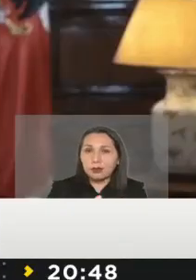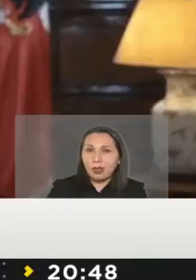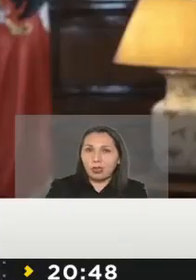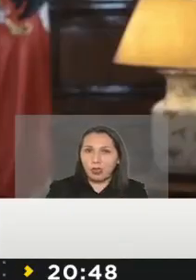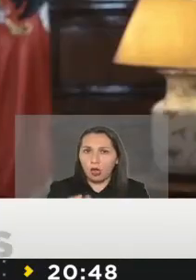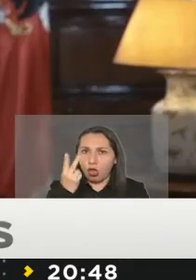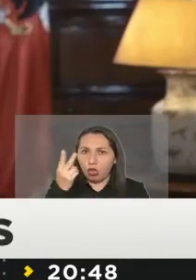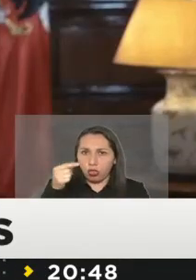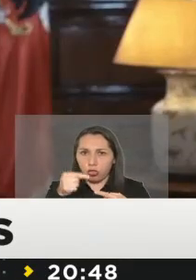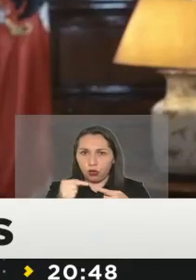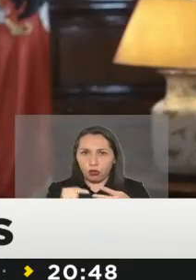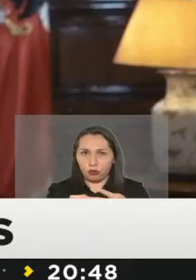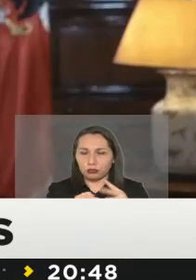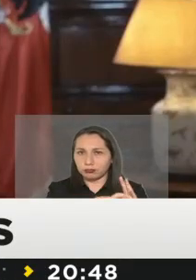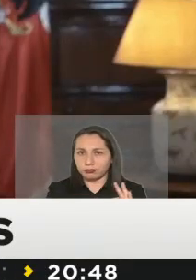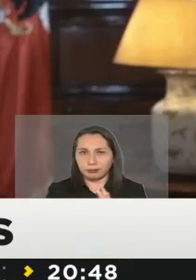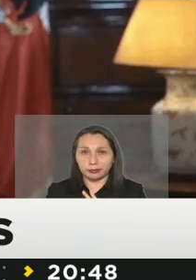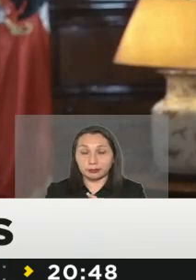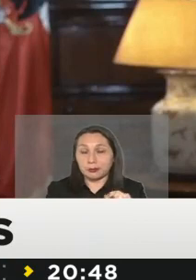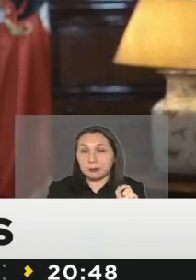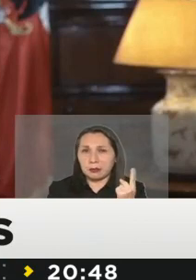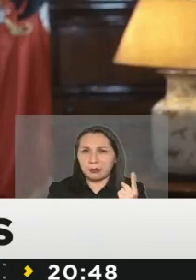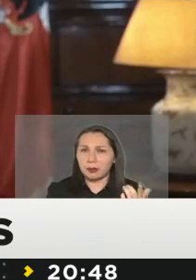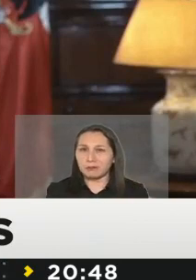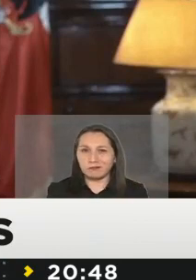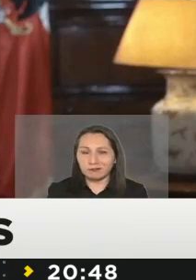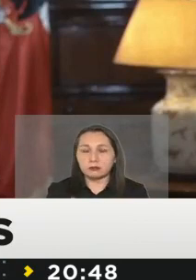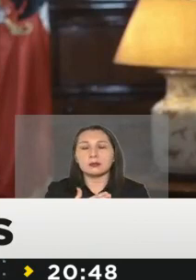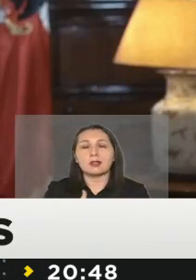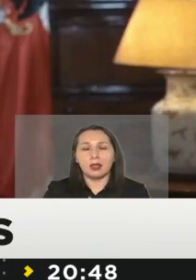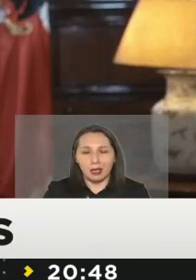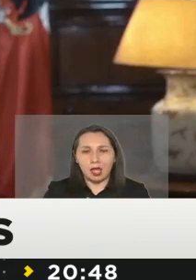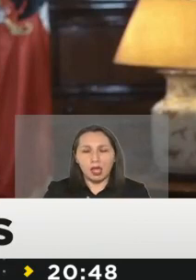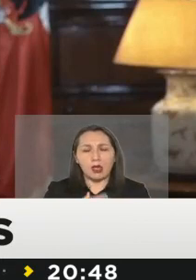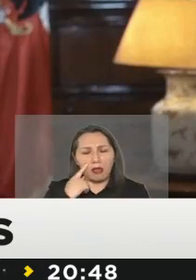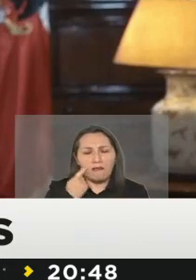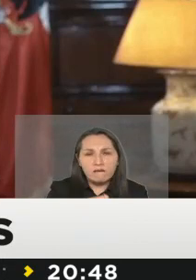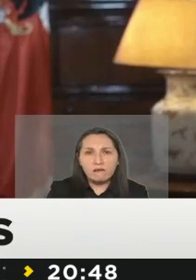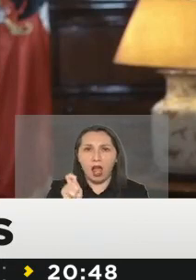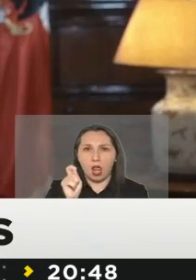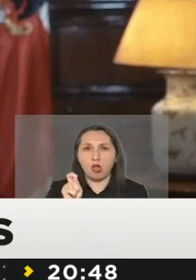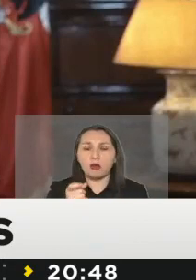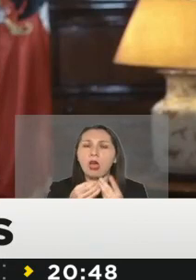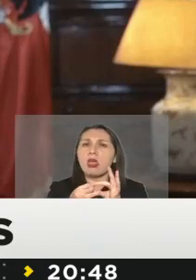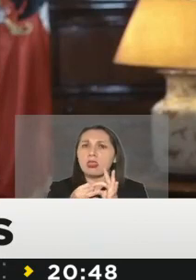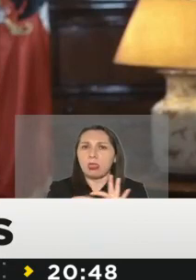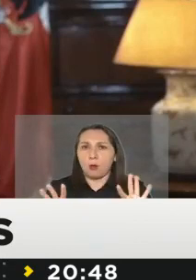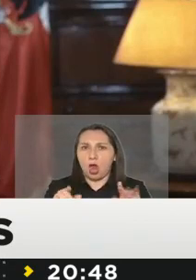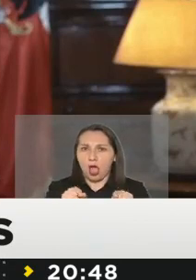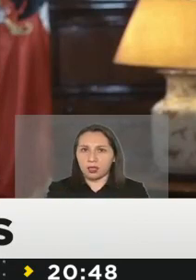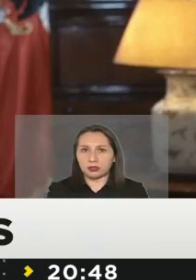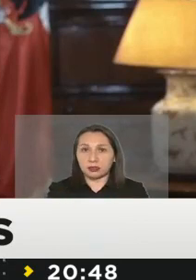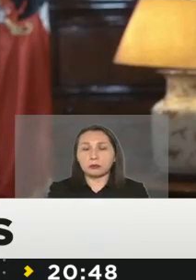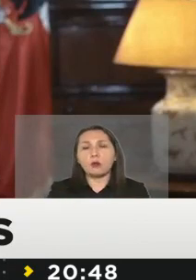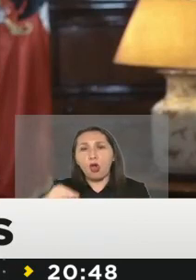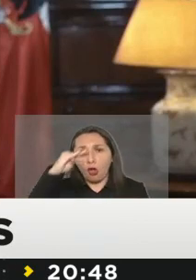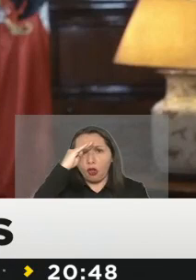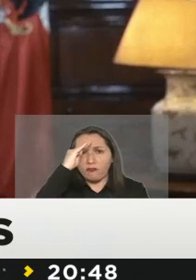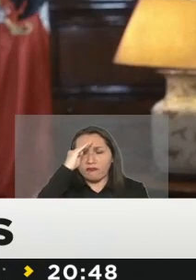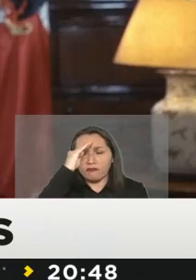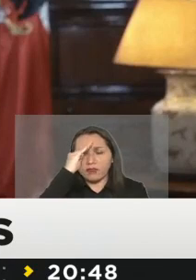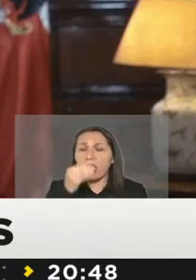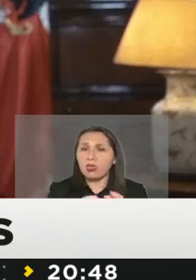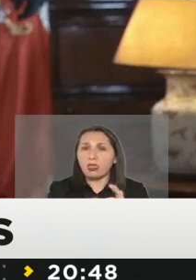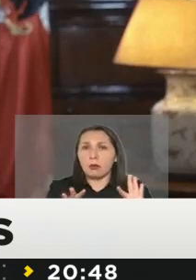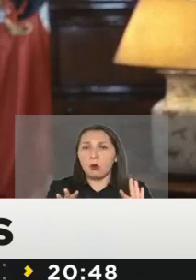gabriel boric escuchamos al mandatario es que quiere y valora a su democracia que confíe en ella